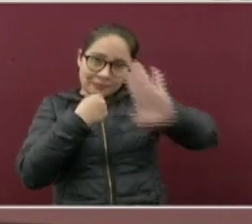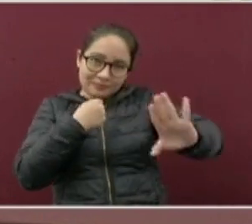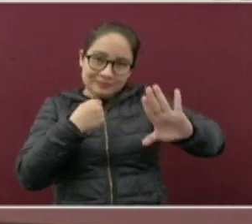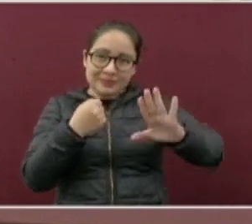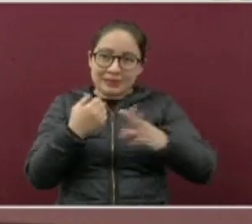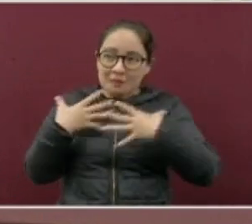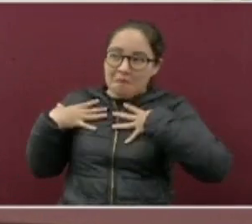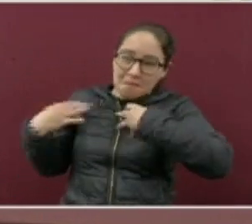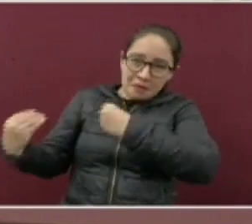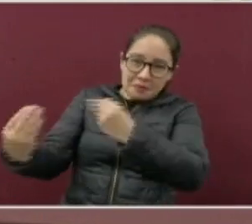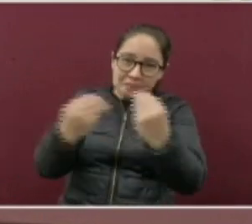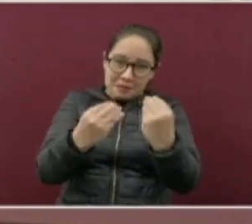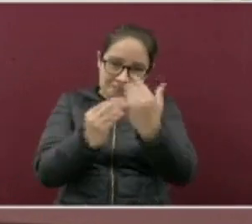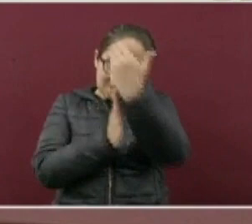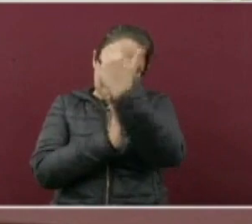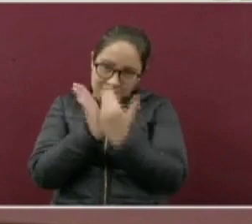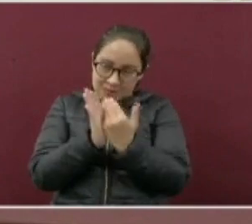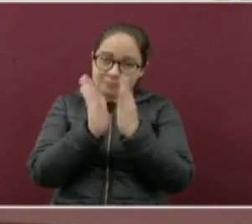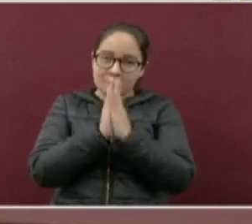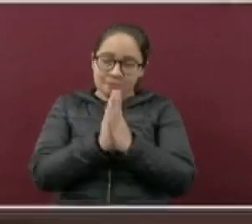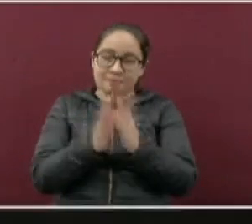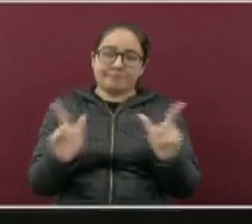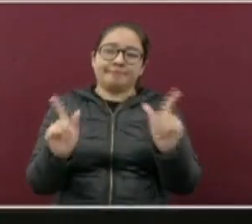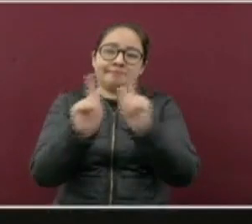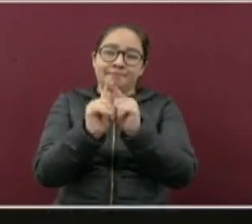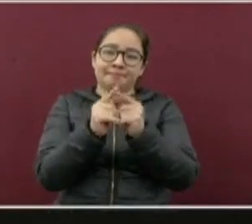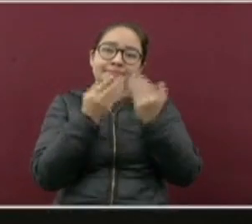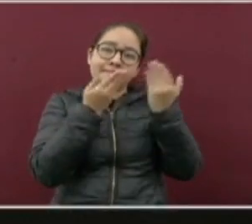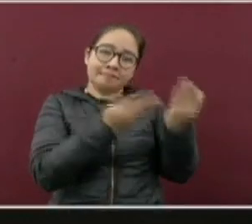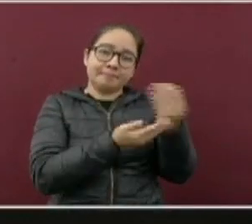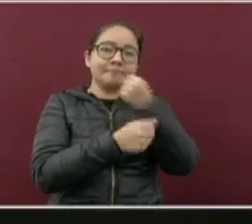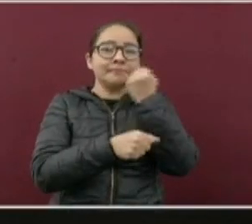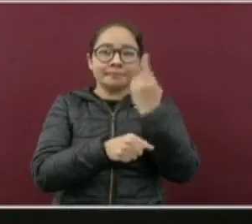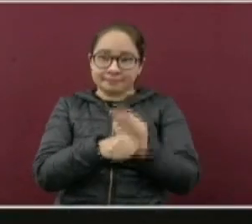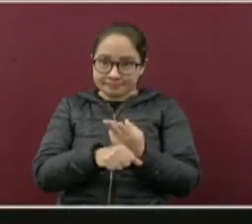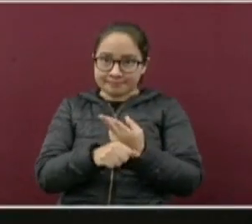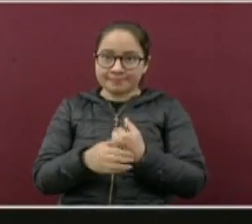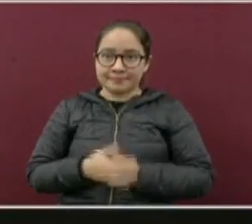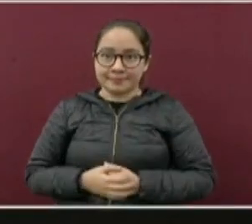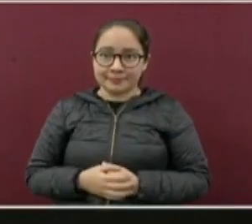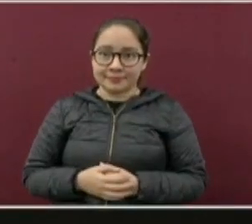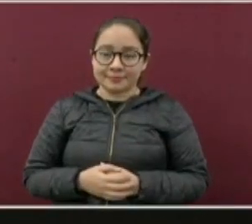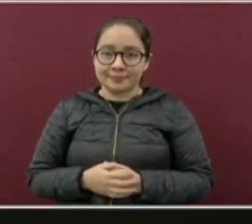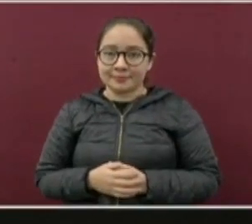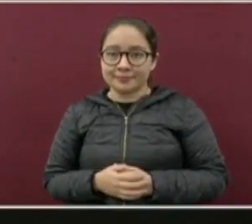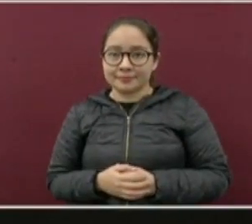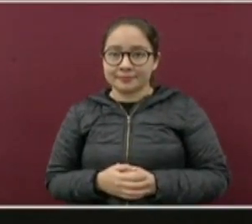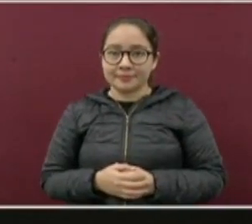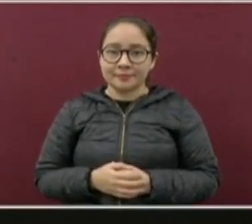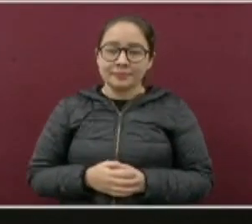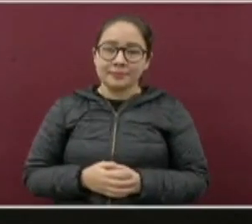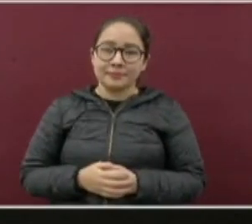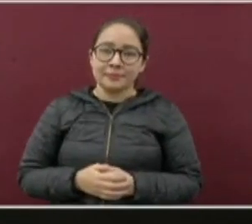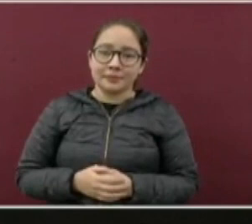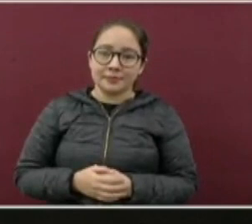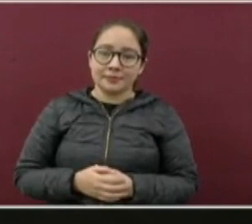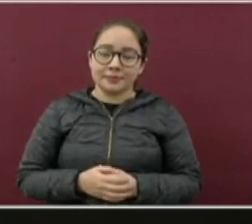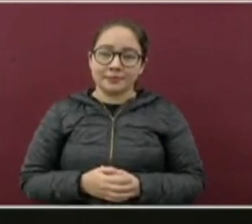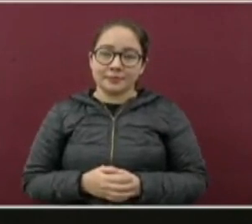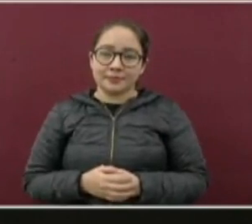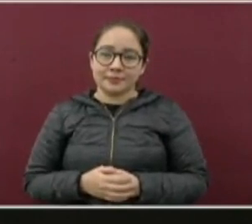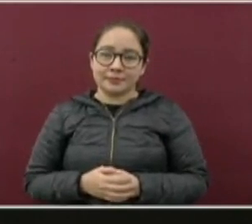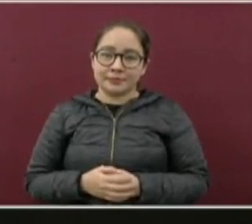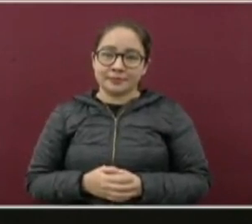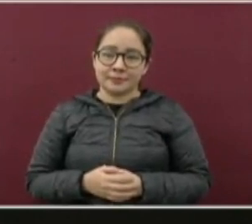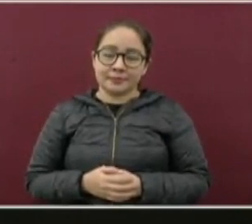COVID-19. Por mi parte es todo. Gracias, doctor. Cedo el uso de la voz al señor secretario, doctor Roberto Ramos